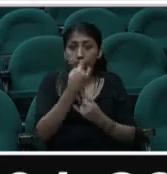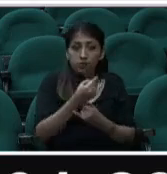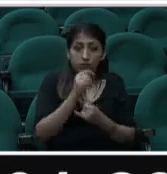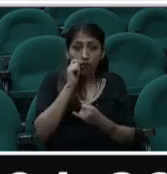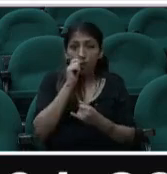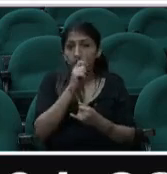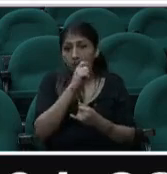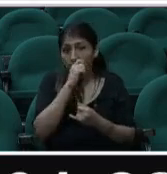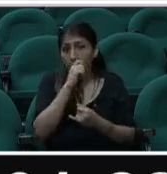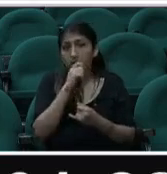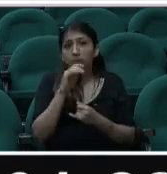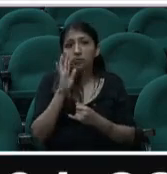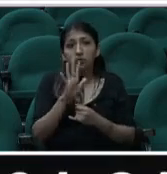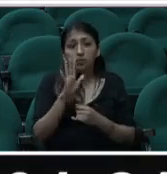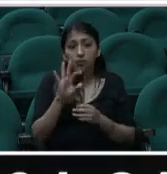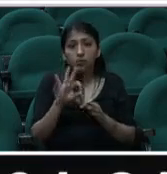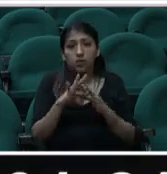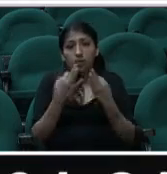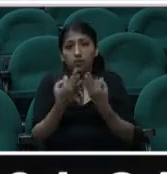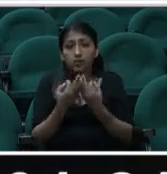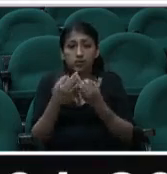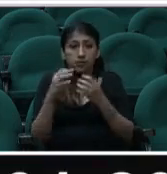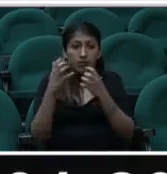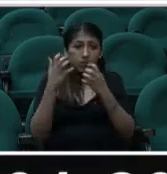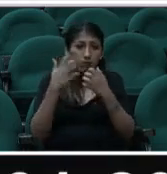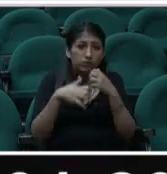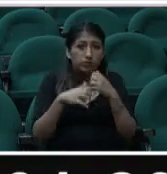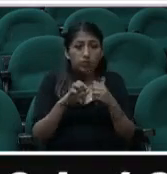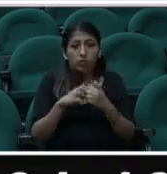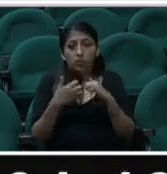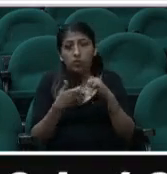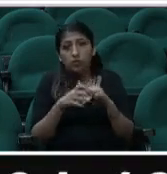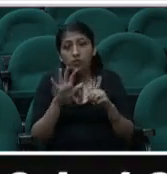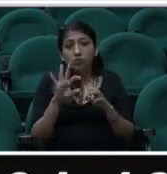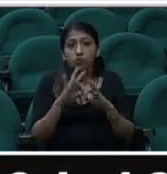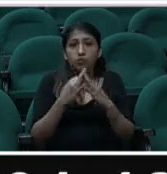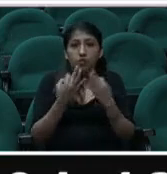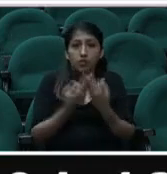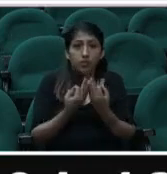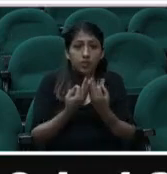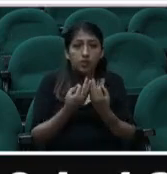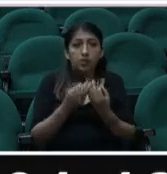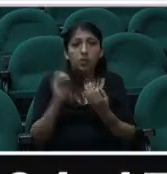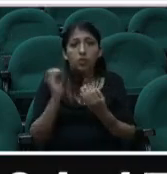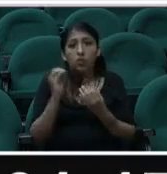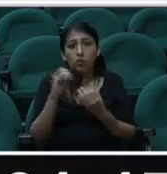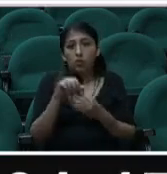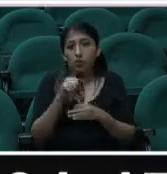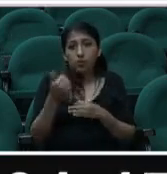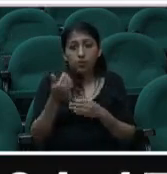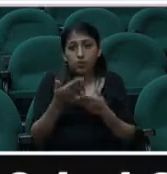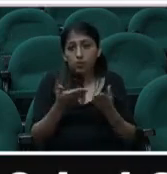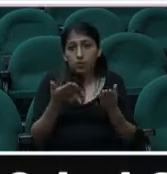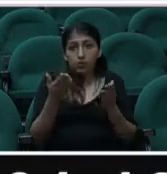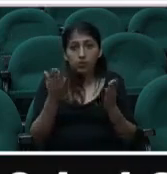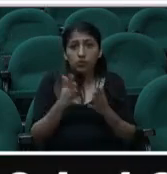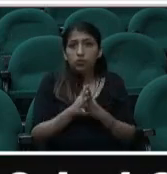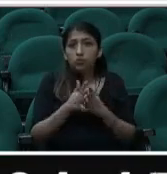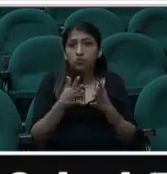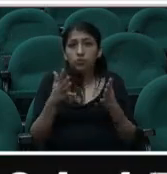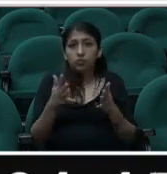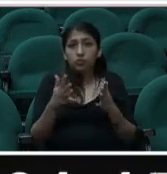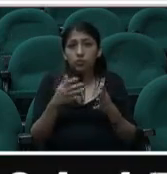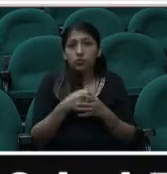problema de las drogas vienen de hogares disfuncionales con problemas en sus hogares o otro tipo de situaciones hay muchas